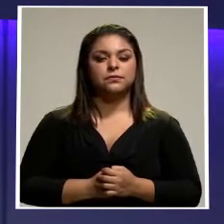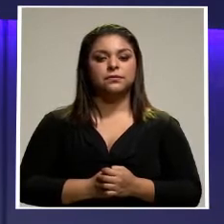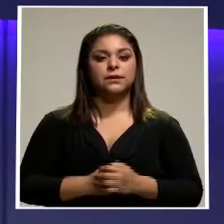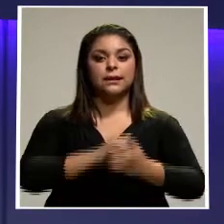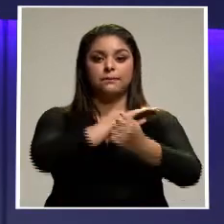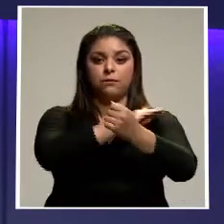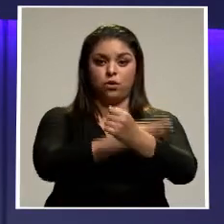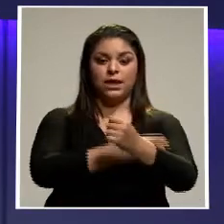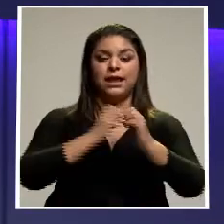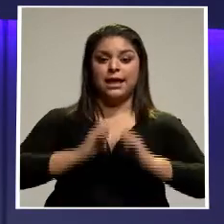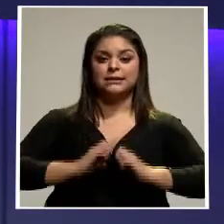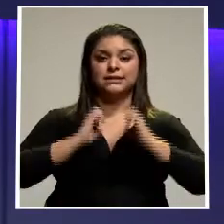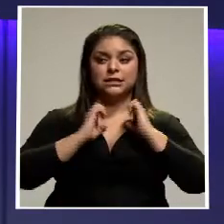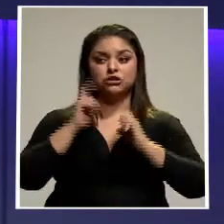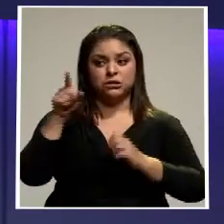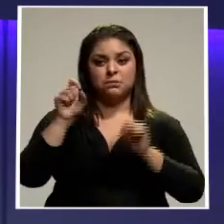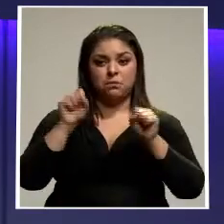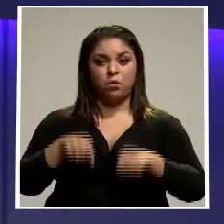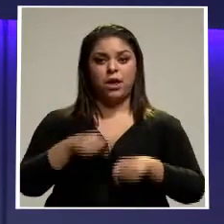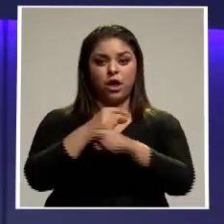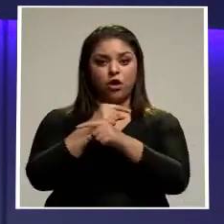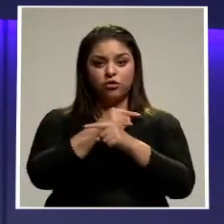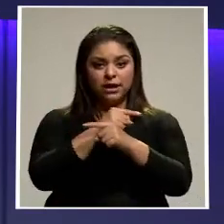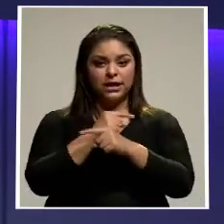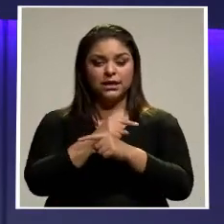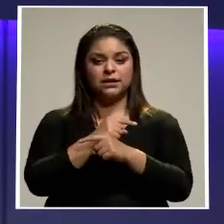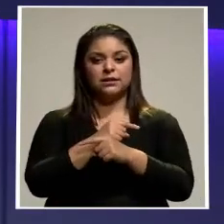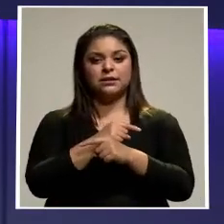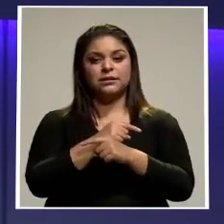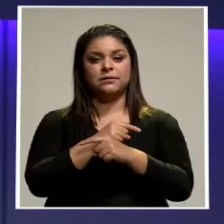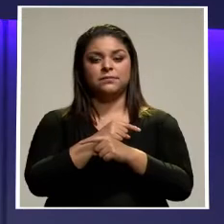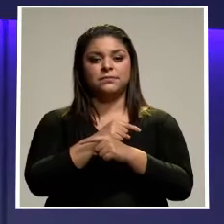porque ustedes pueden corregir y modificar leyes